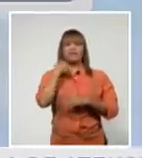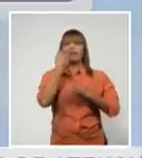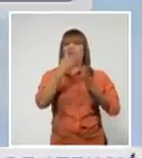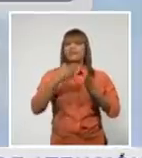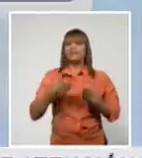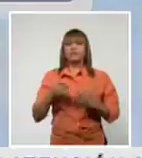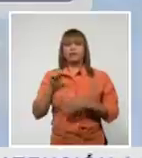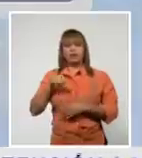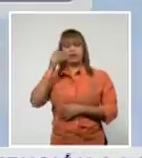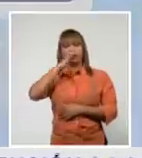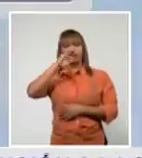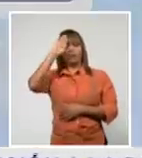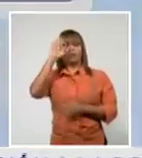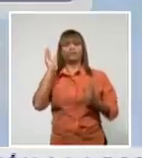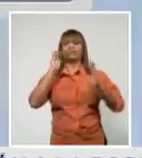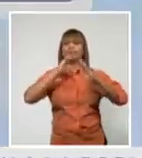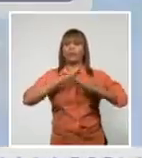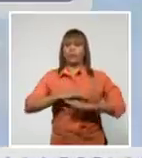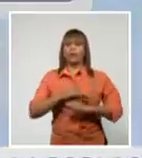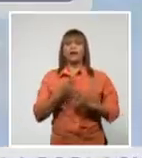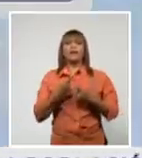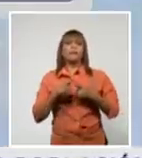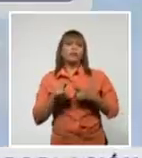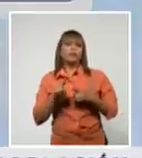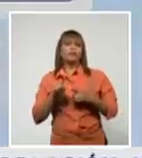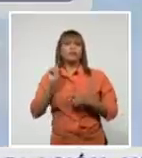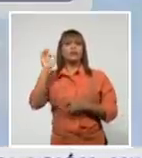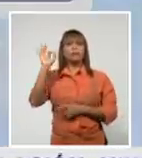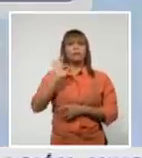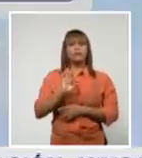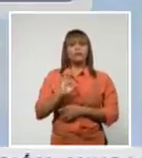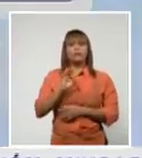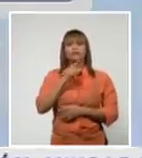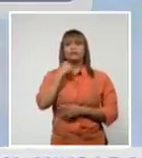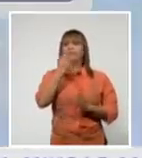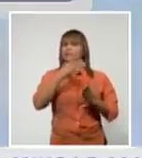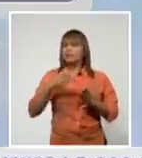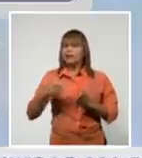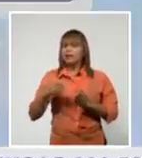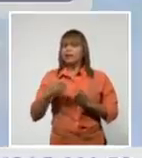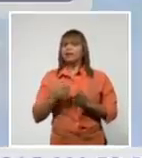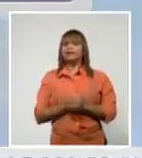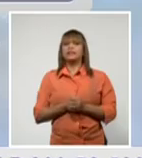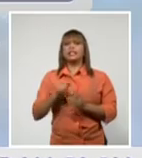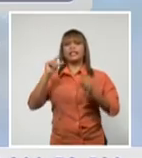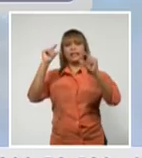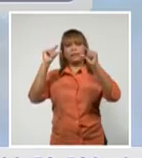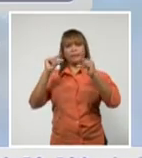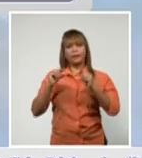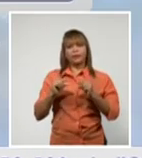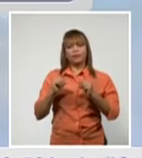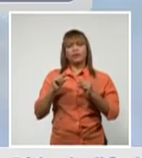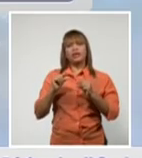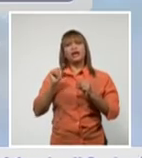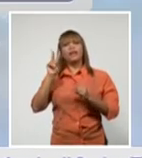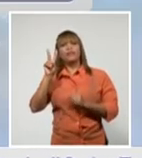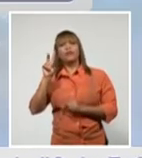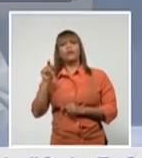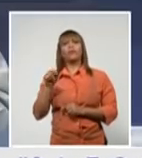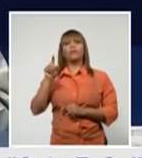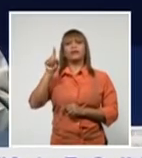Cuba. Por lo tanto, la letalidad disminuye, la letalidad a